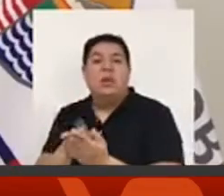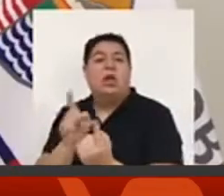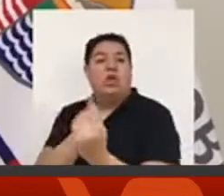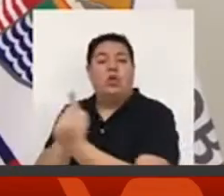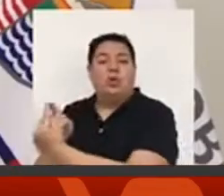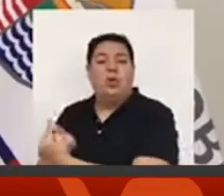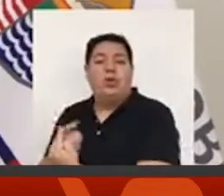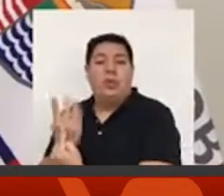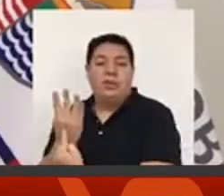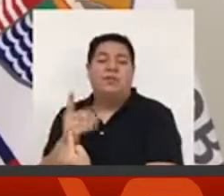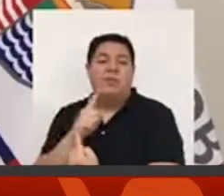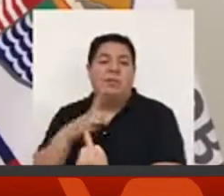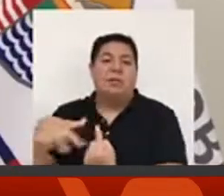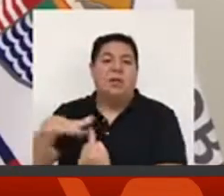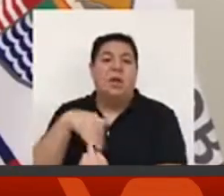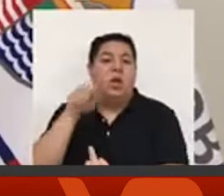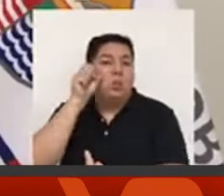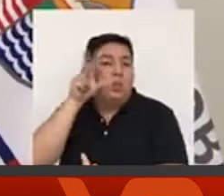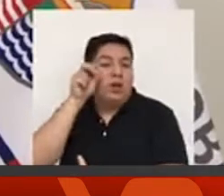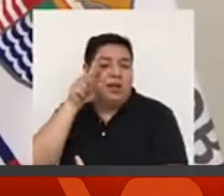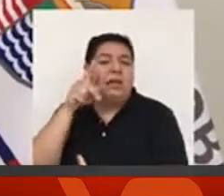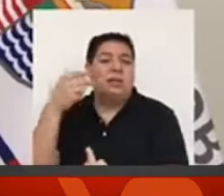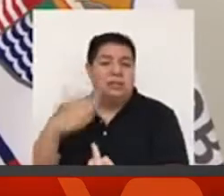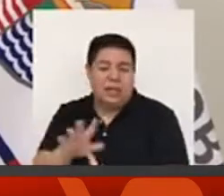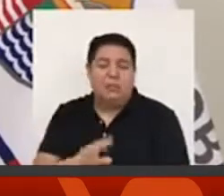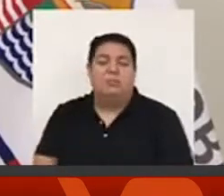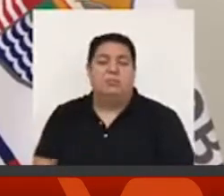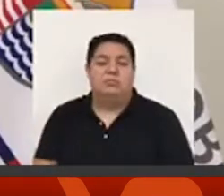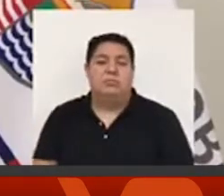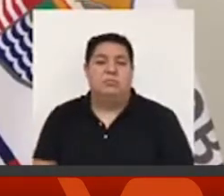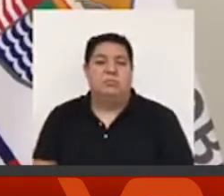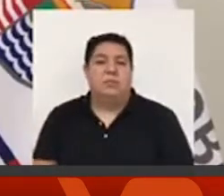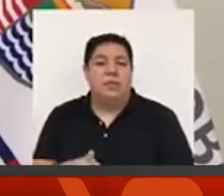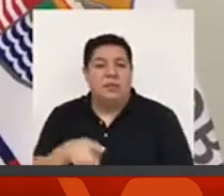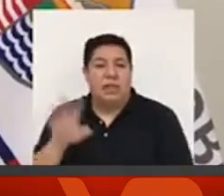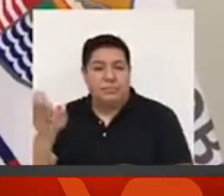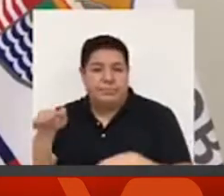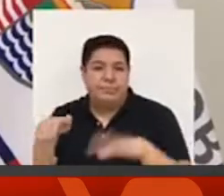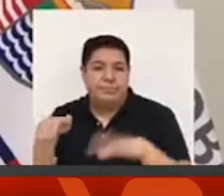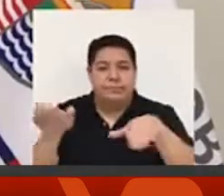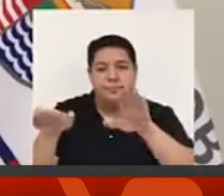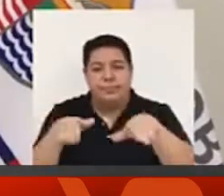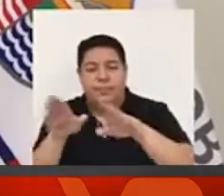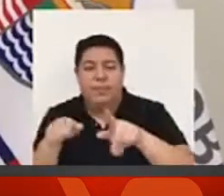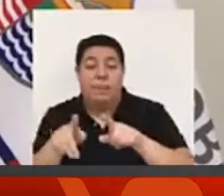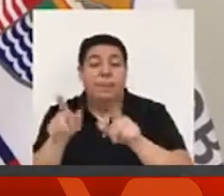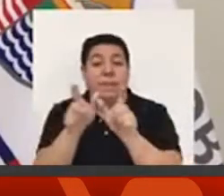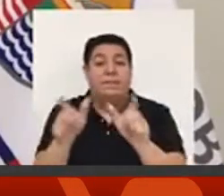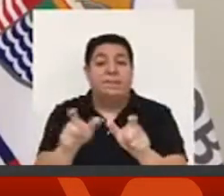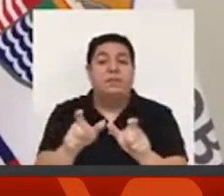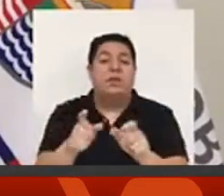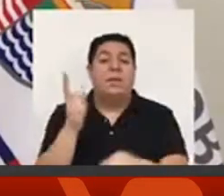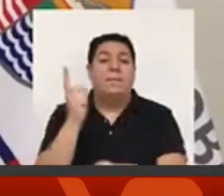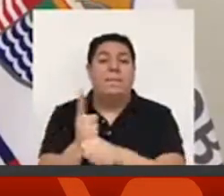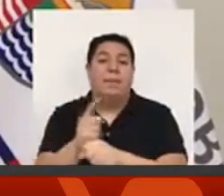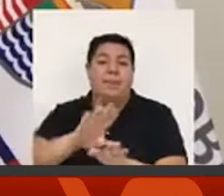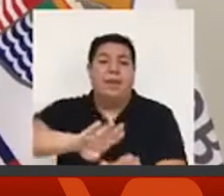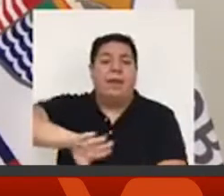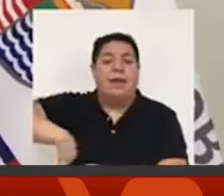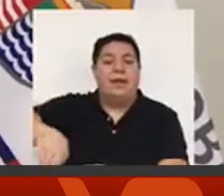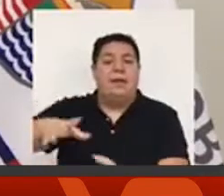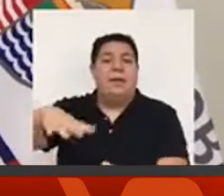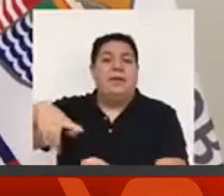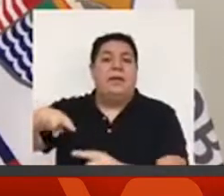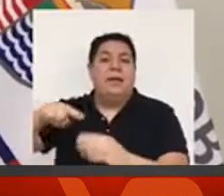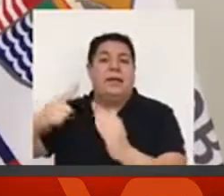en la comuna de Molina, esas personas ya están siendo abordadas, van a quedar aisladas, probablemente